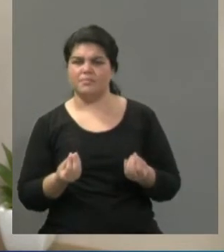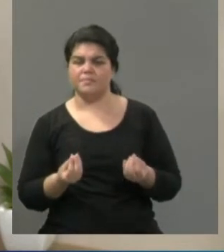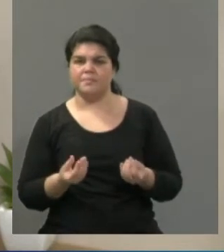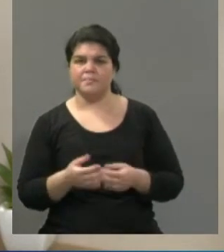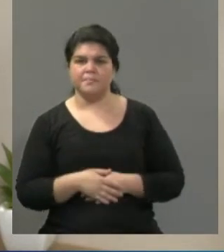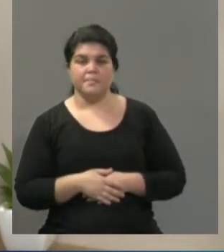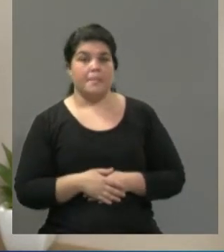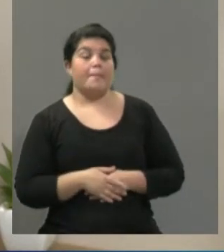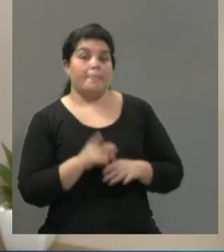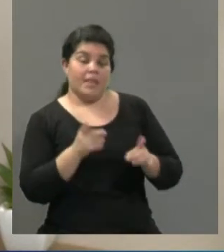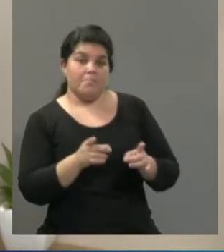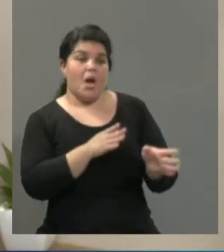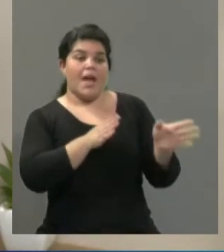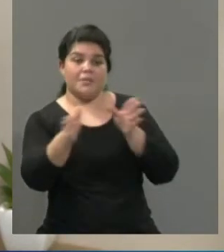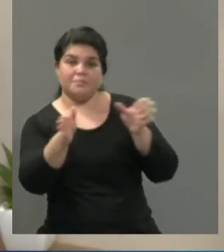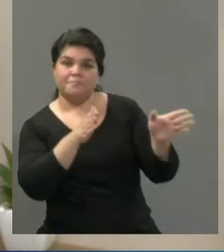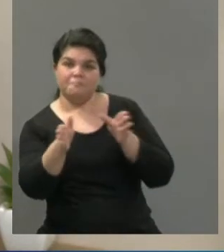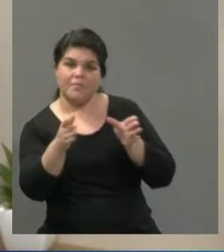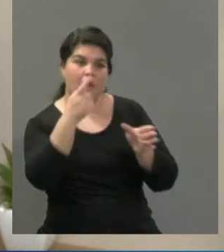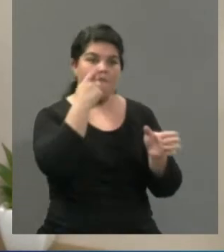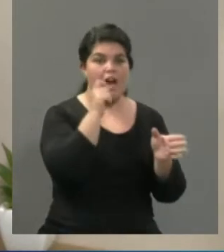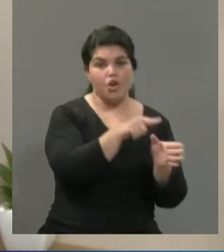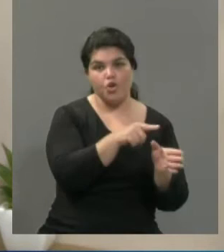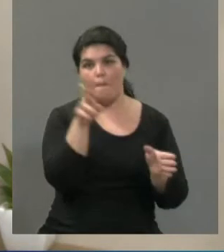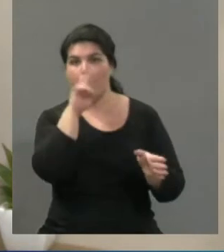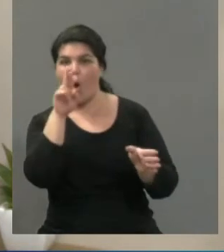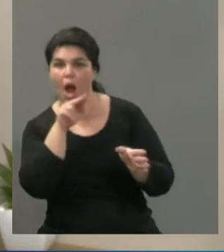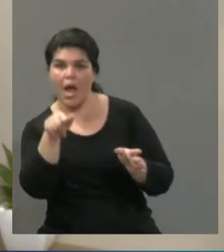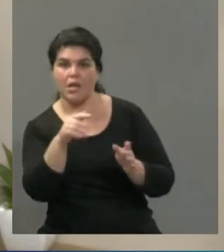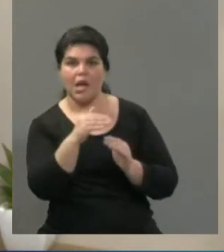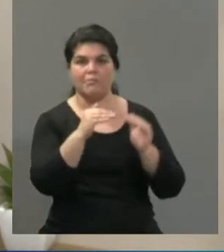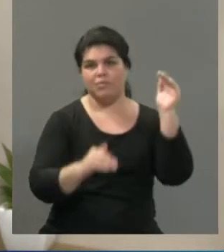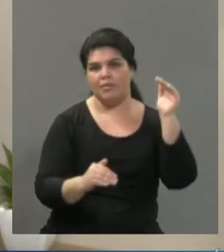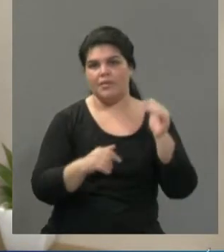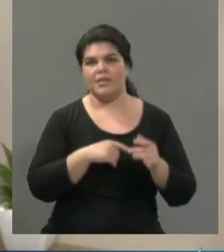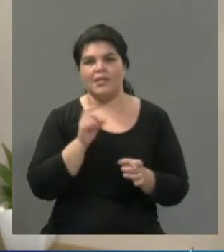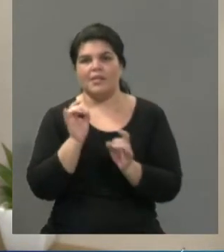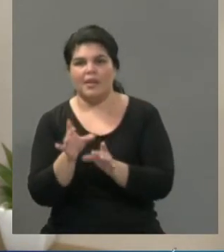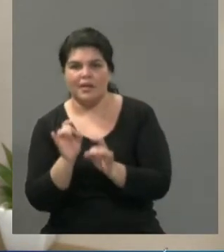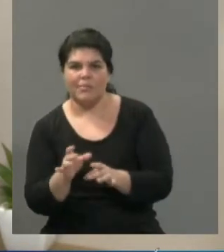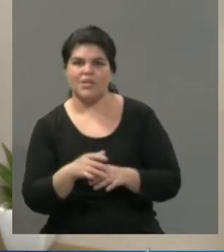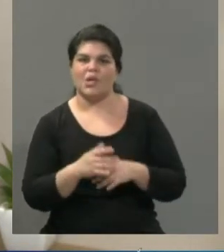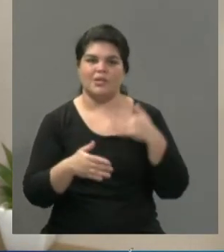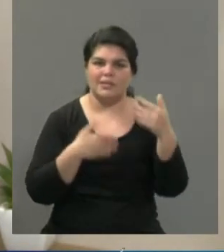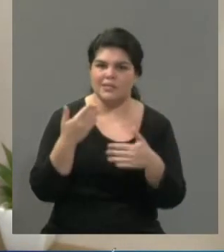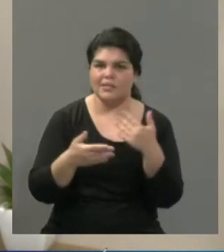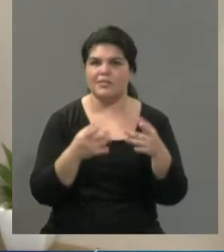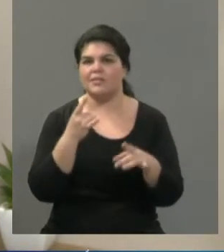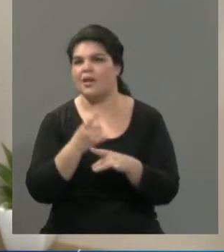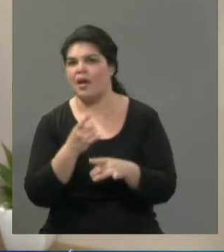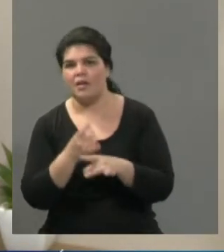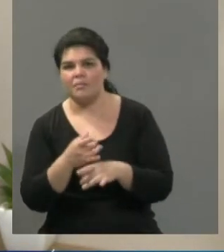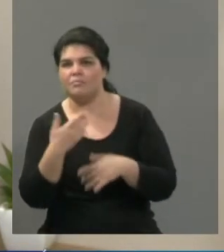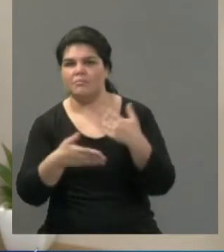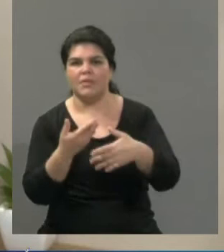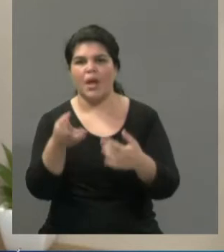varones y mujeres. Tal cual. Basada en la desigualdad, en la discriminación y en el intento permanente de la